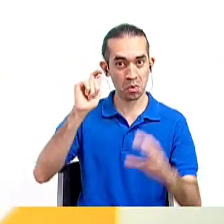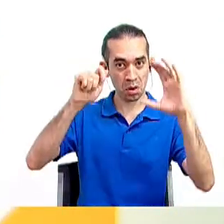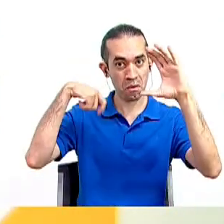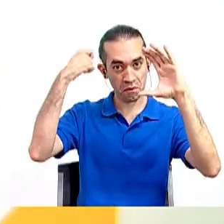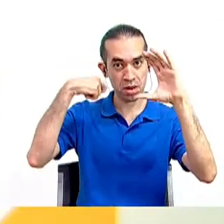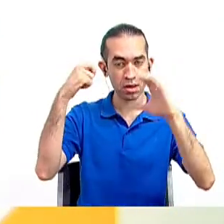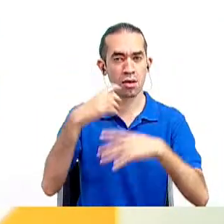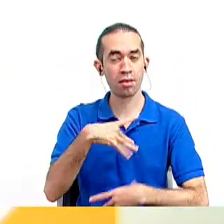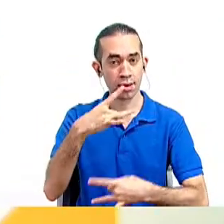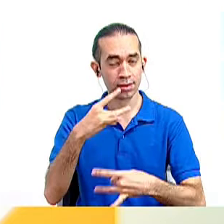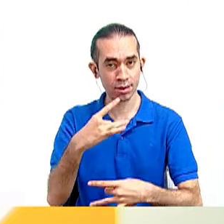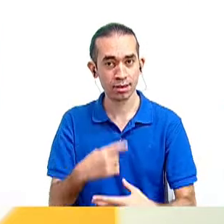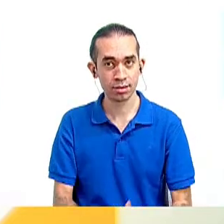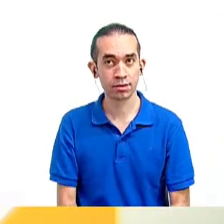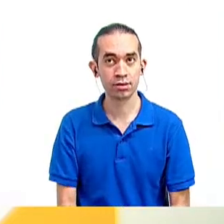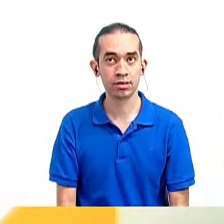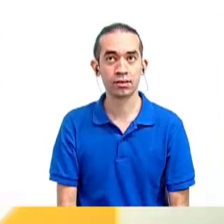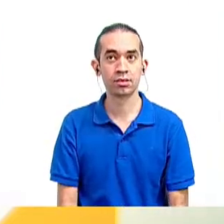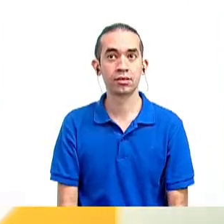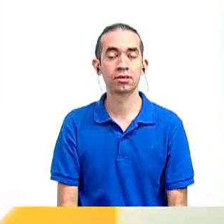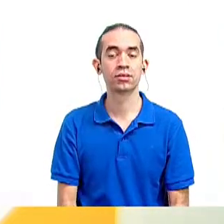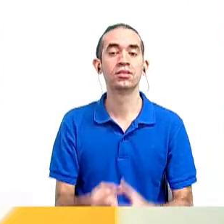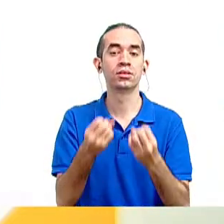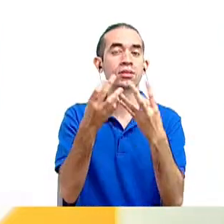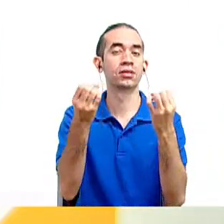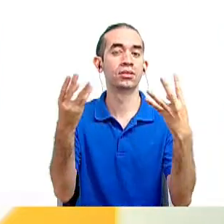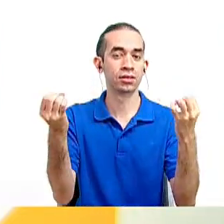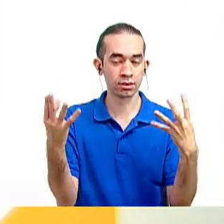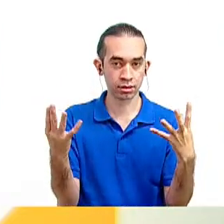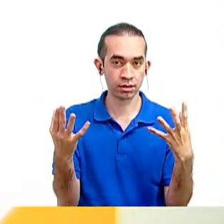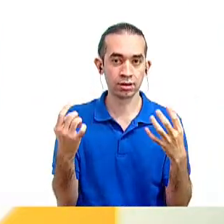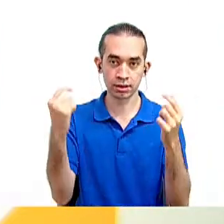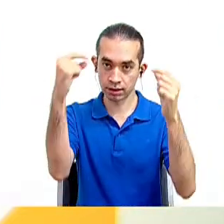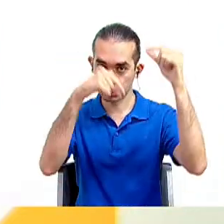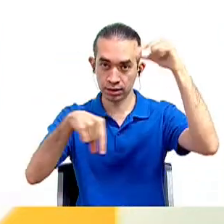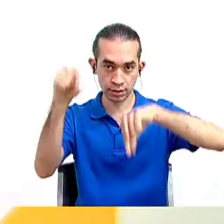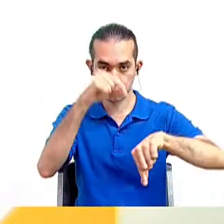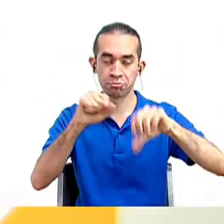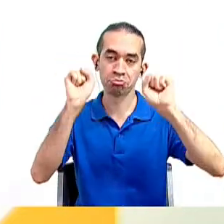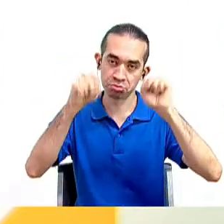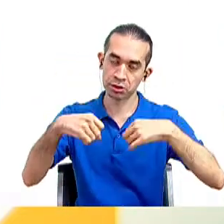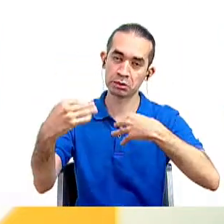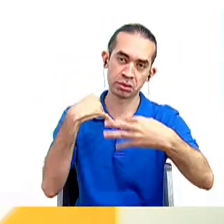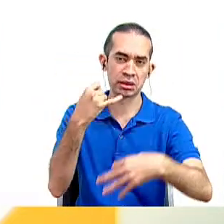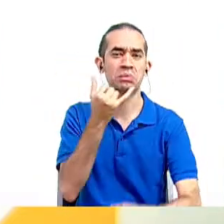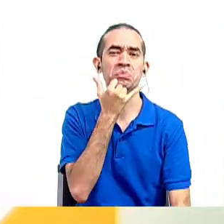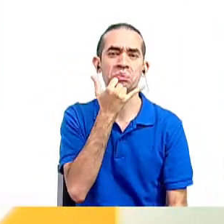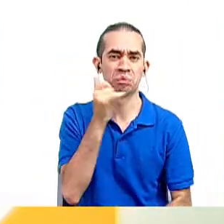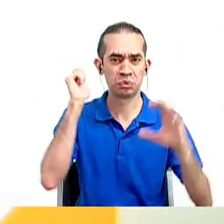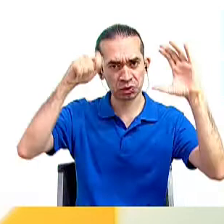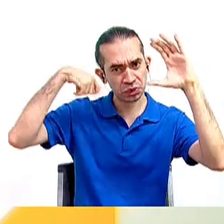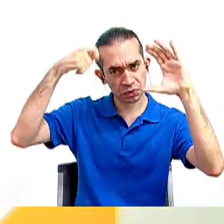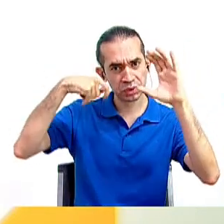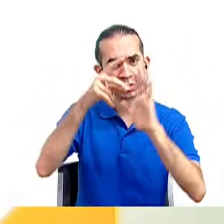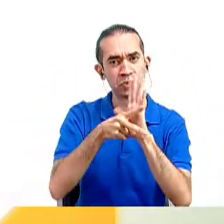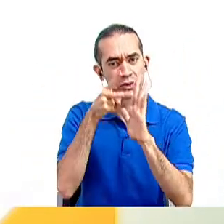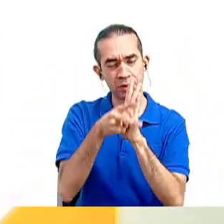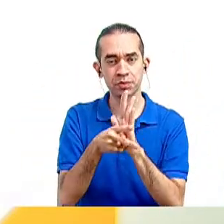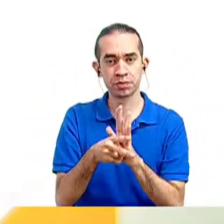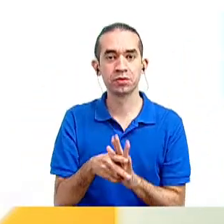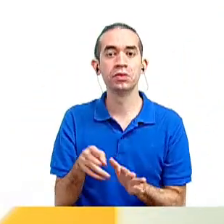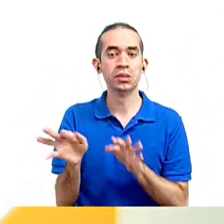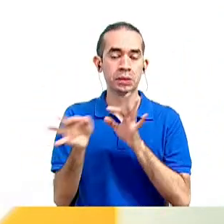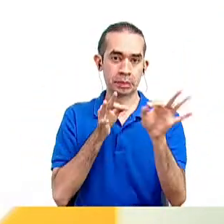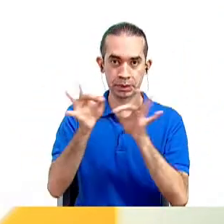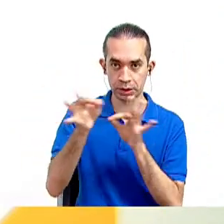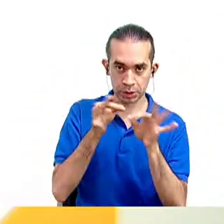algo interesante? Resulta que hay varias cosas que la química que me puede explicar que pasaron en ese video. Pero para explicar